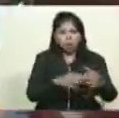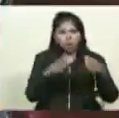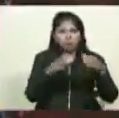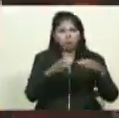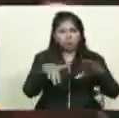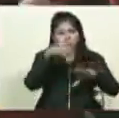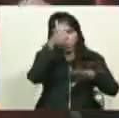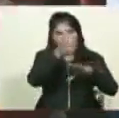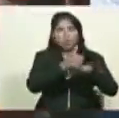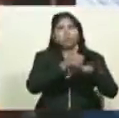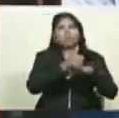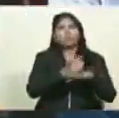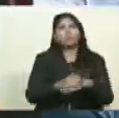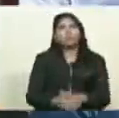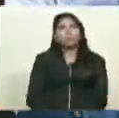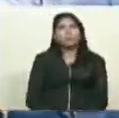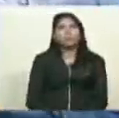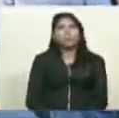plenipotenciario de la República.